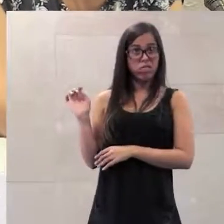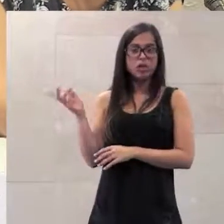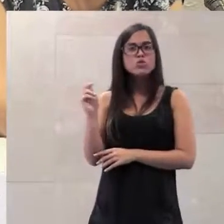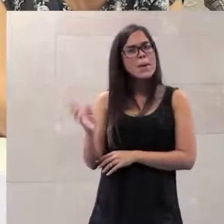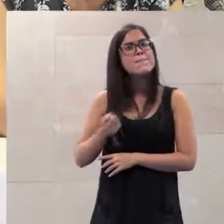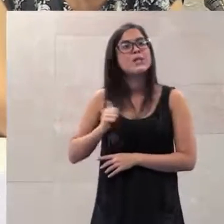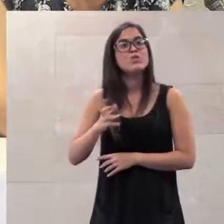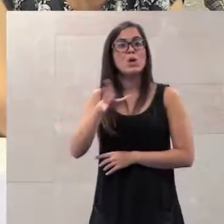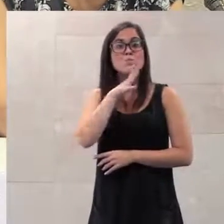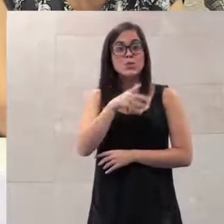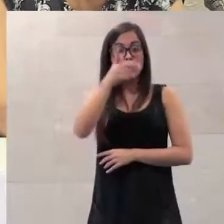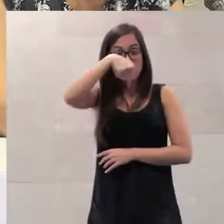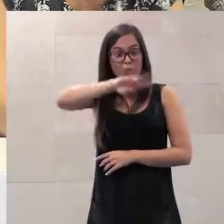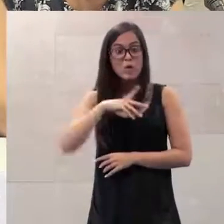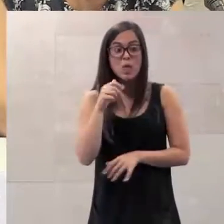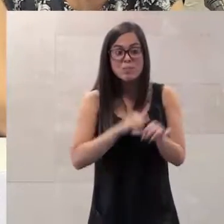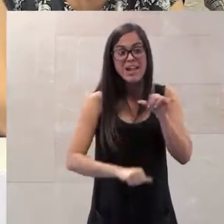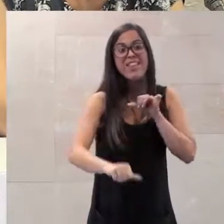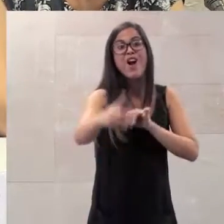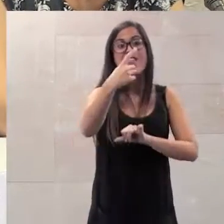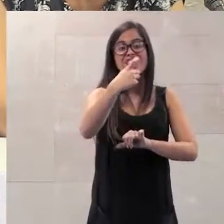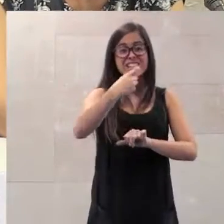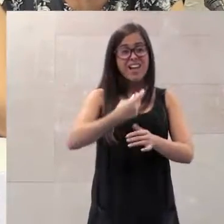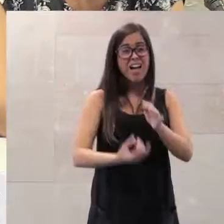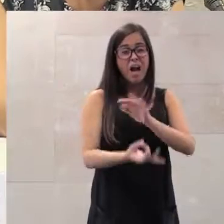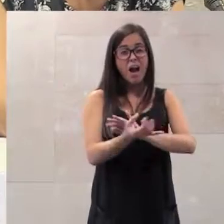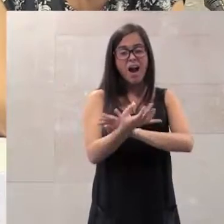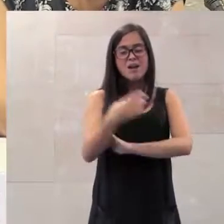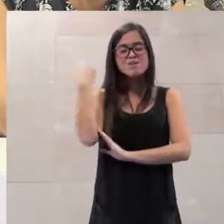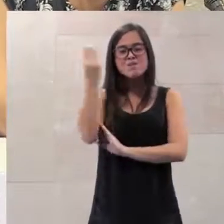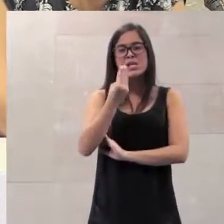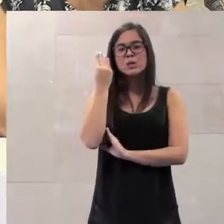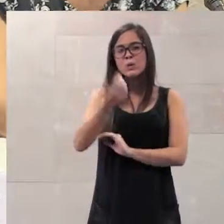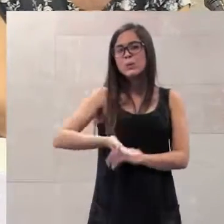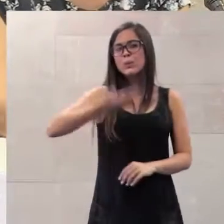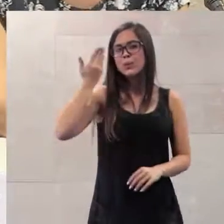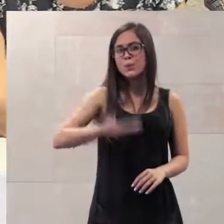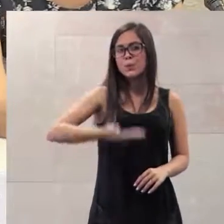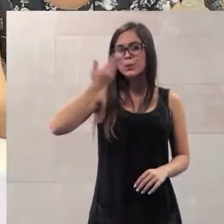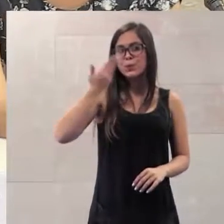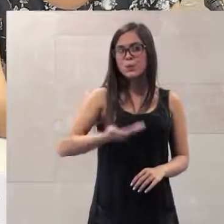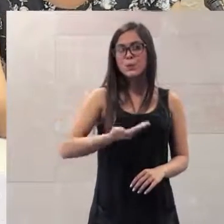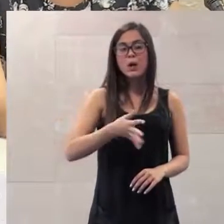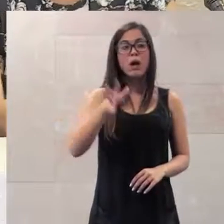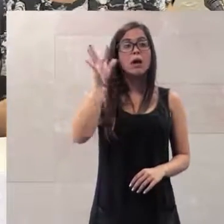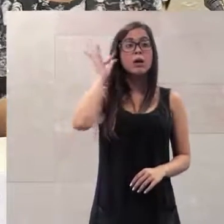de aquí os van a surgir más necesidades y creo que es importantísimo que las